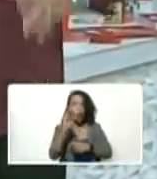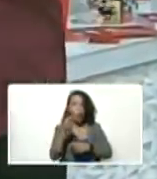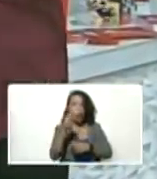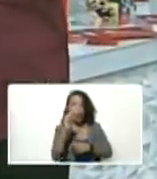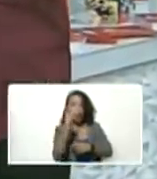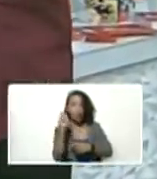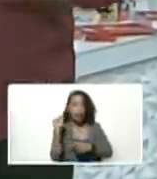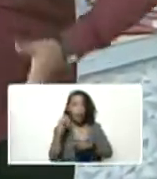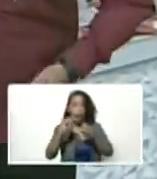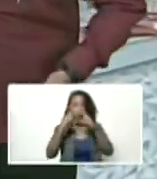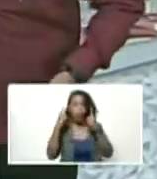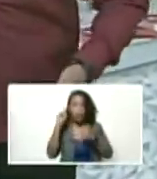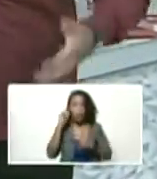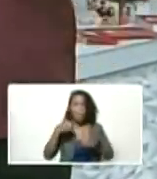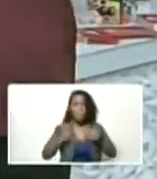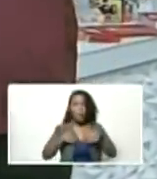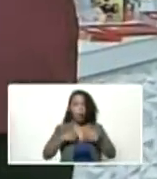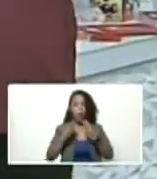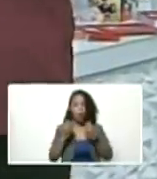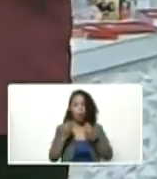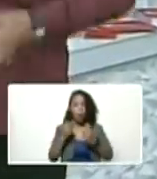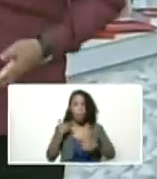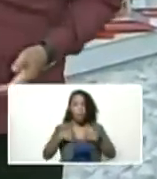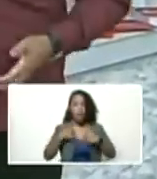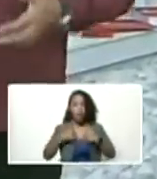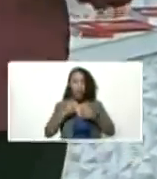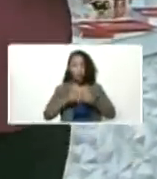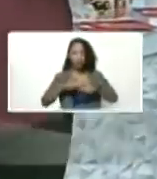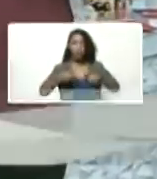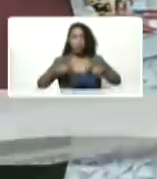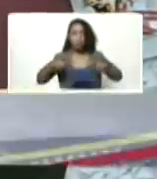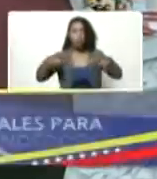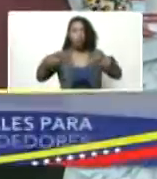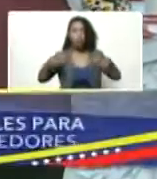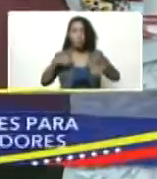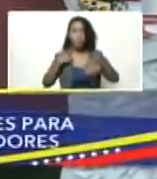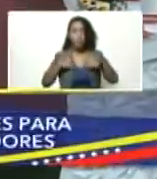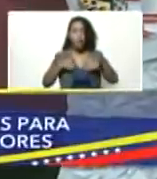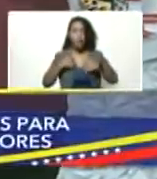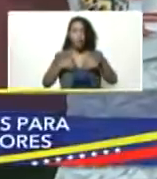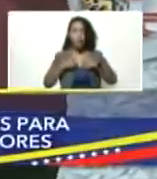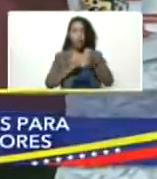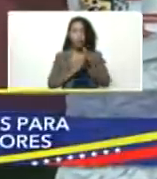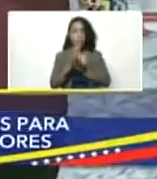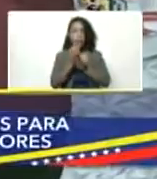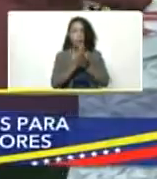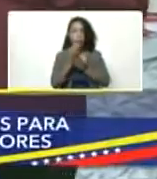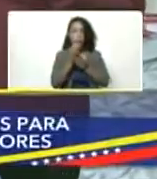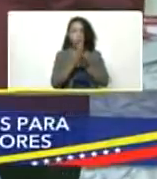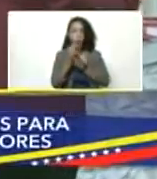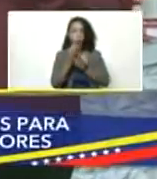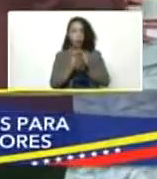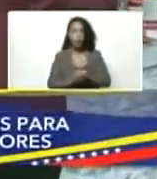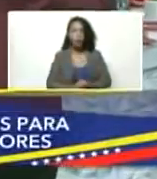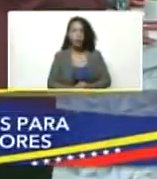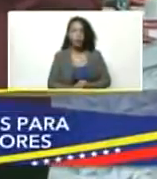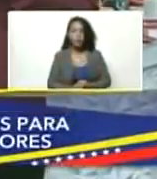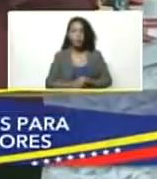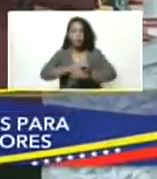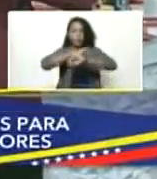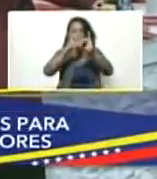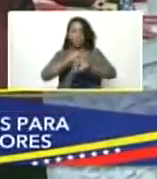estamos, miércoles de economía, miércoles de crecimiento, miércoles de emprendimiento.